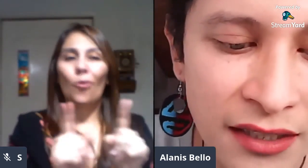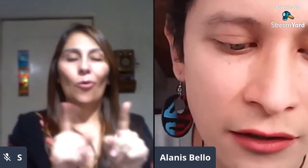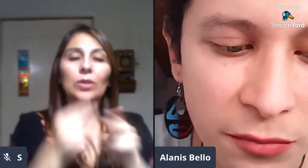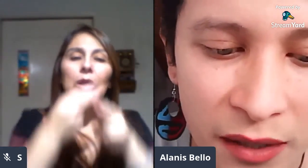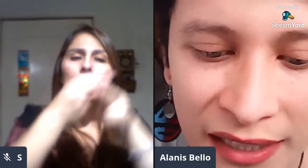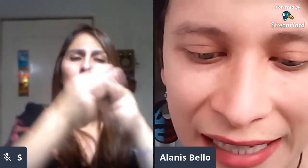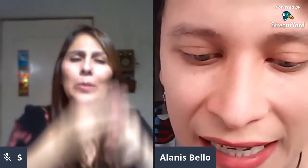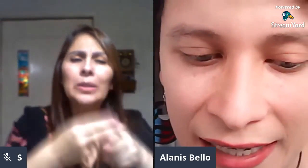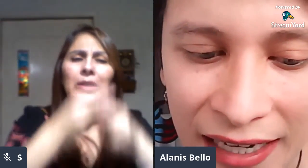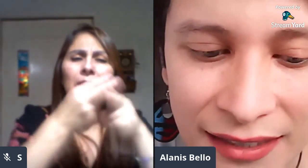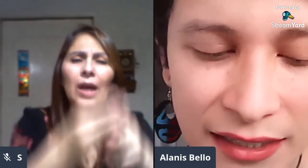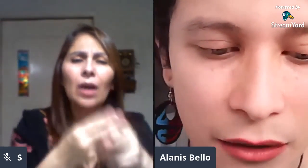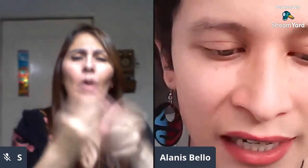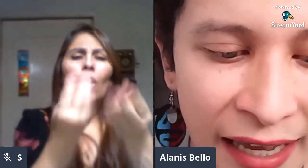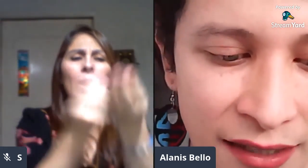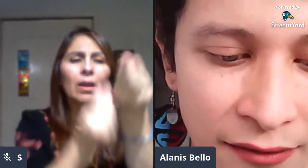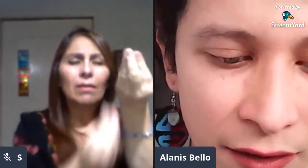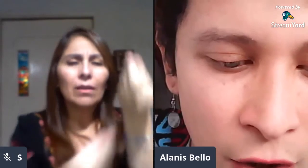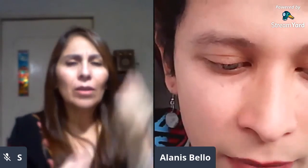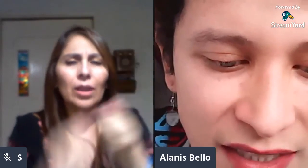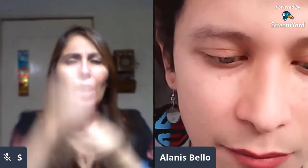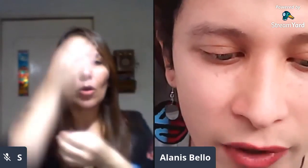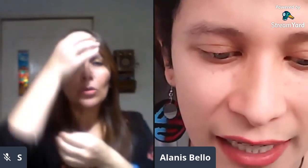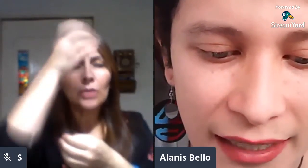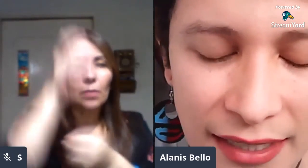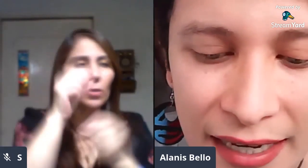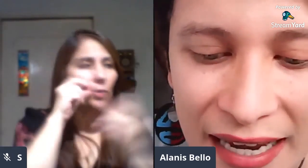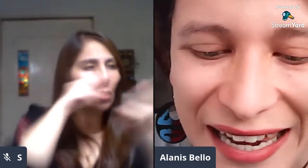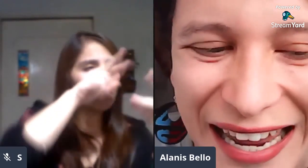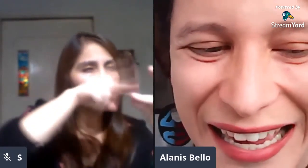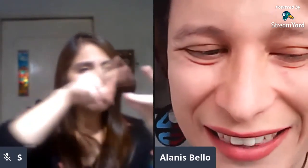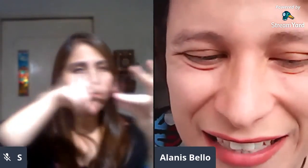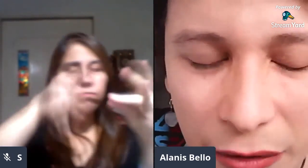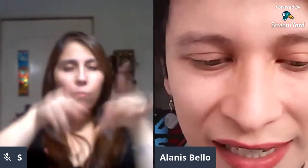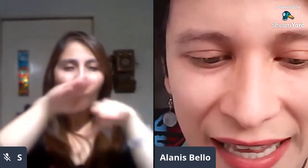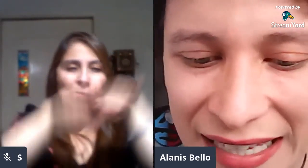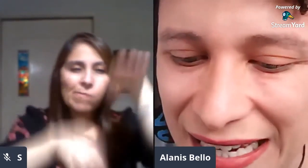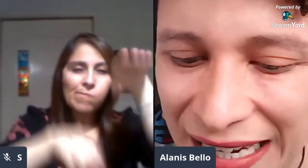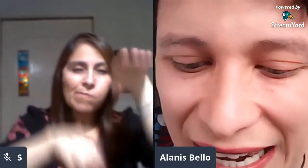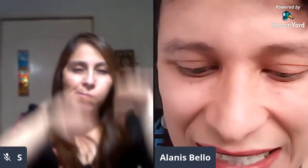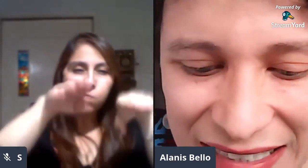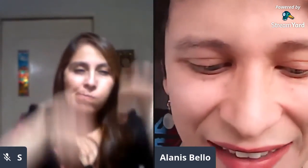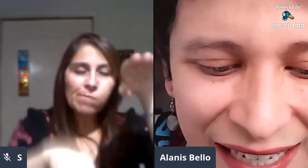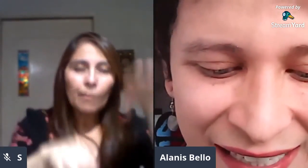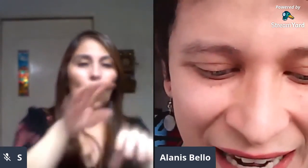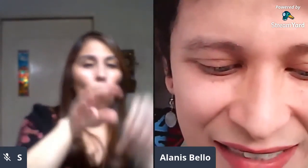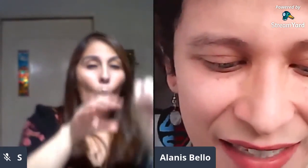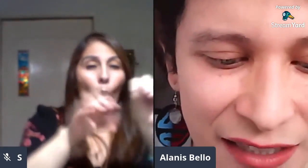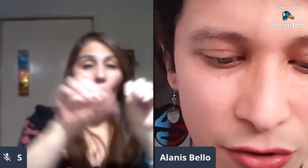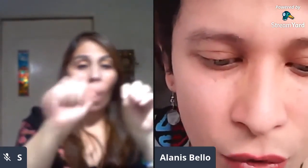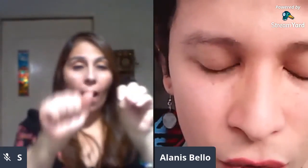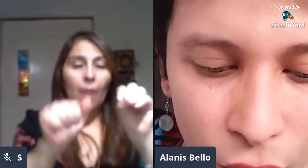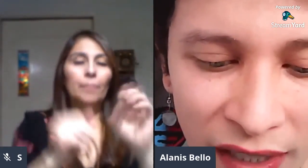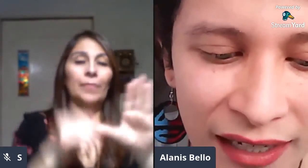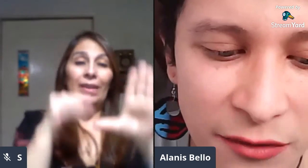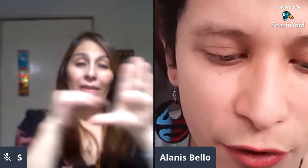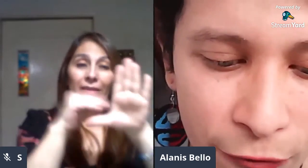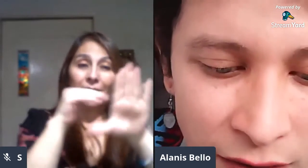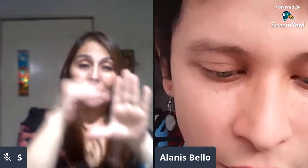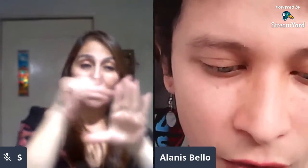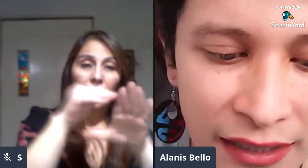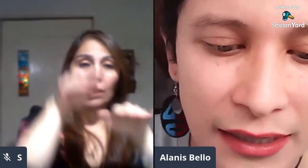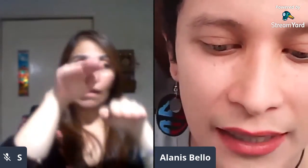y categorías que nos permite leer las desigualdades entre hombres y mujeres, leer desigualdades de clase y de raza que estructuran